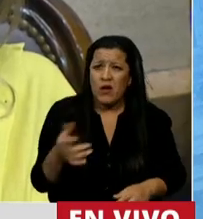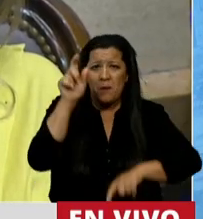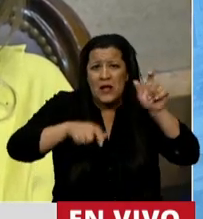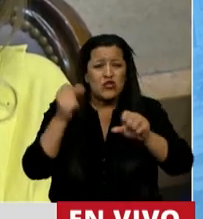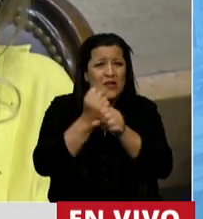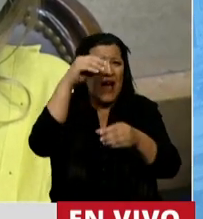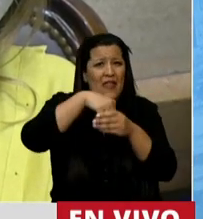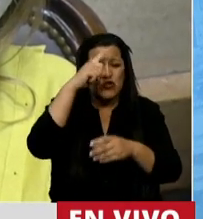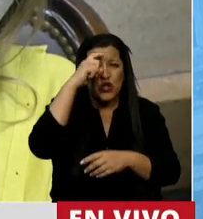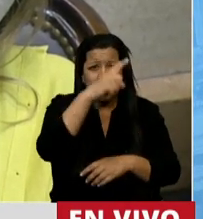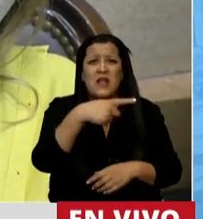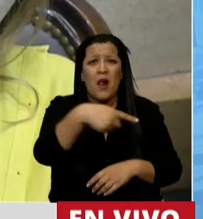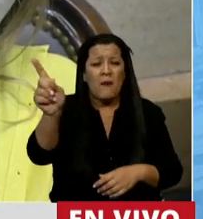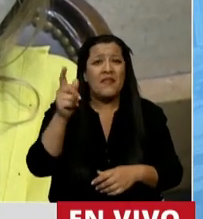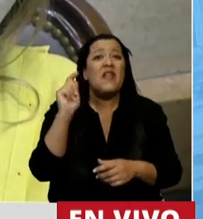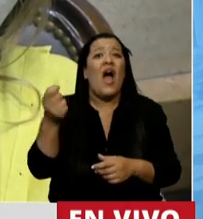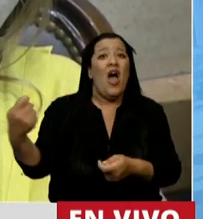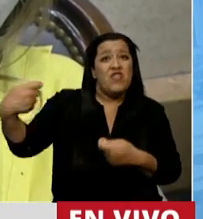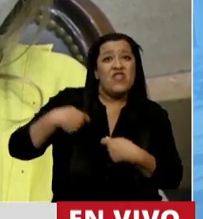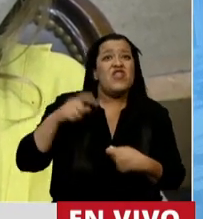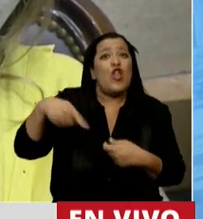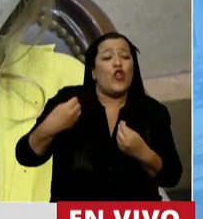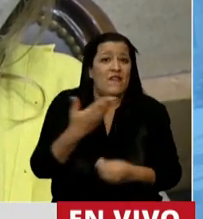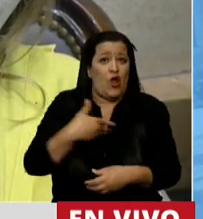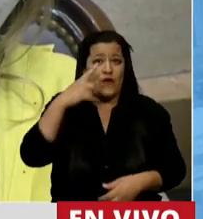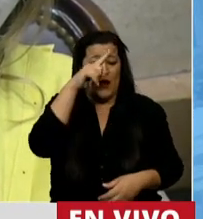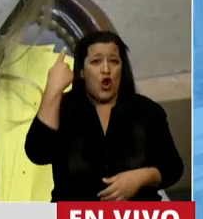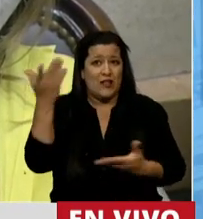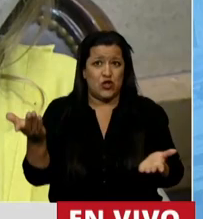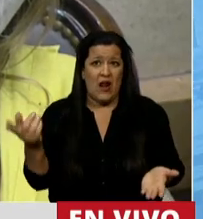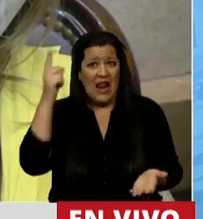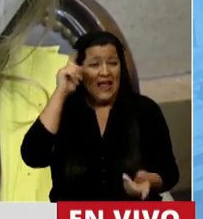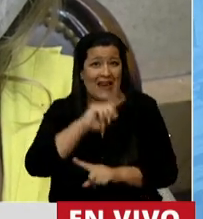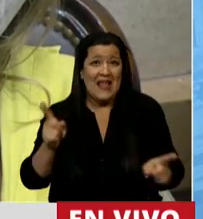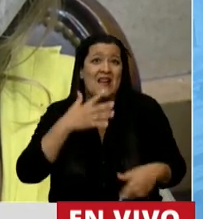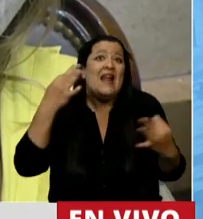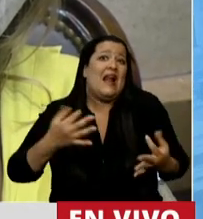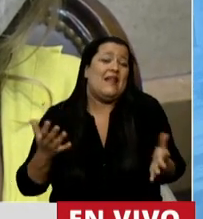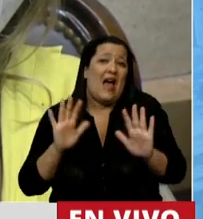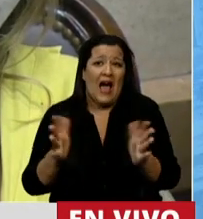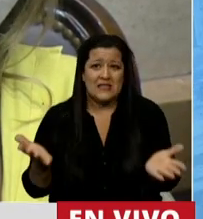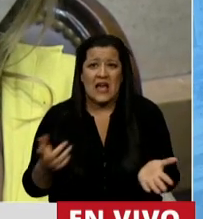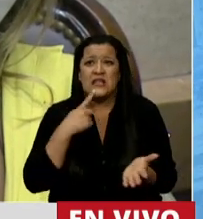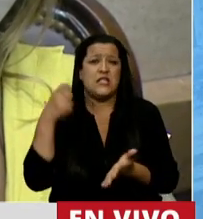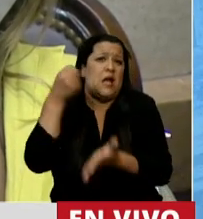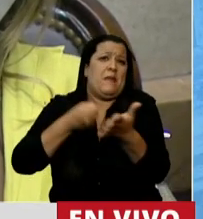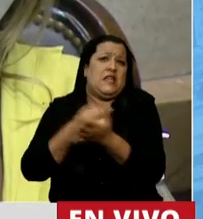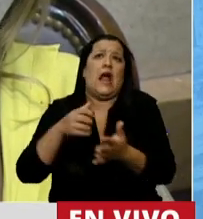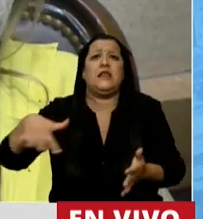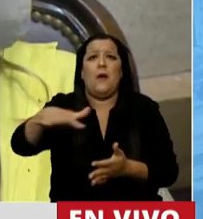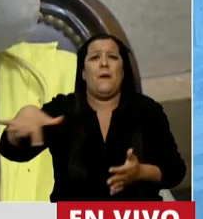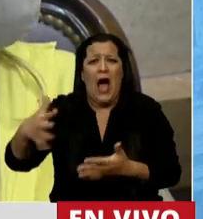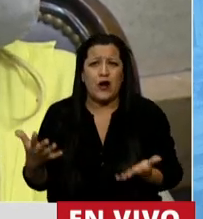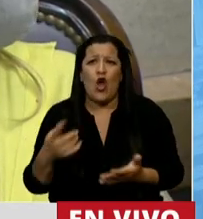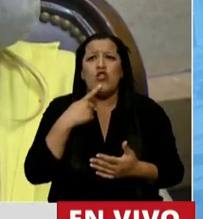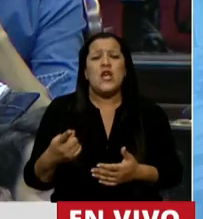salud, y son derivadas por el gobierno nacional. Es que es increíble que no sepan la realidad si se dice militante de los barrios,